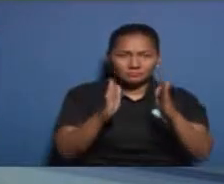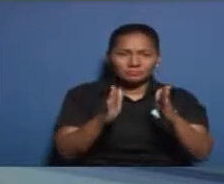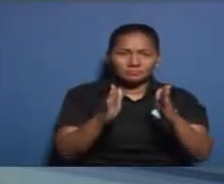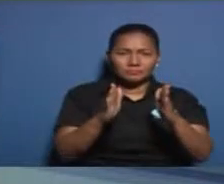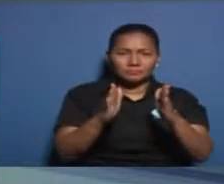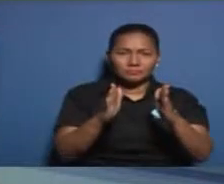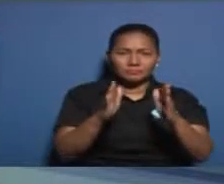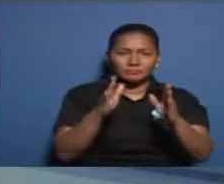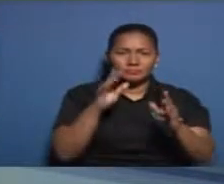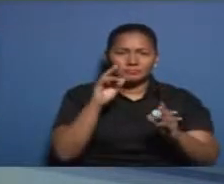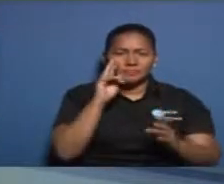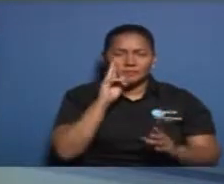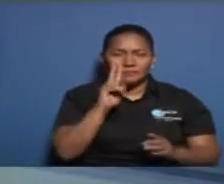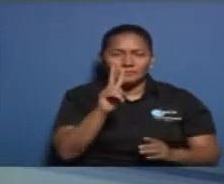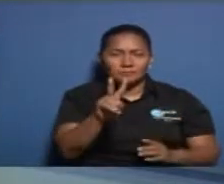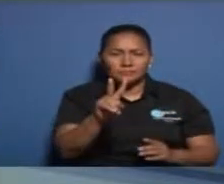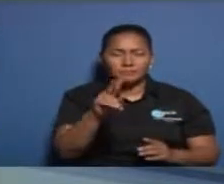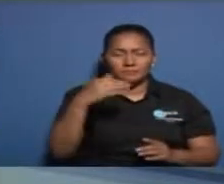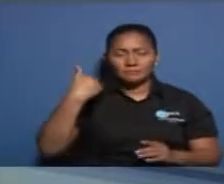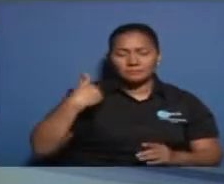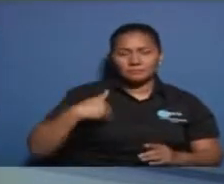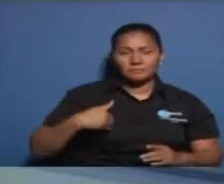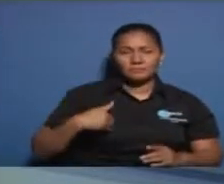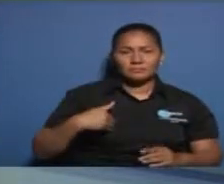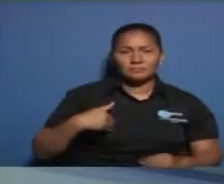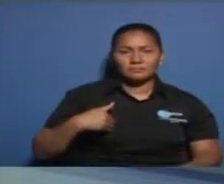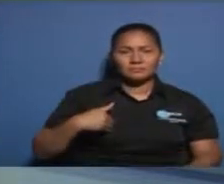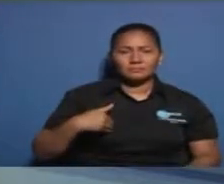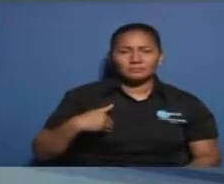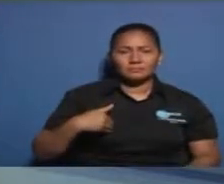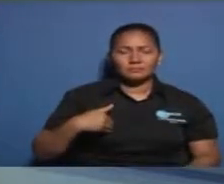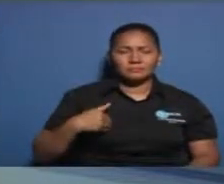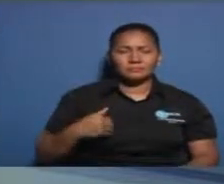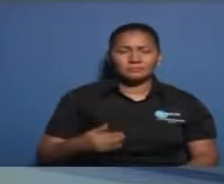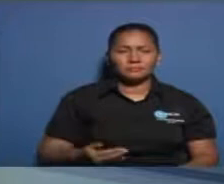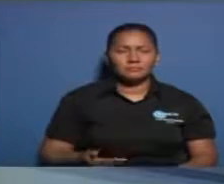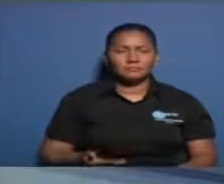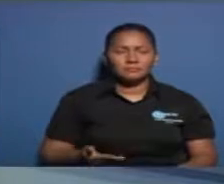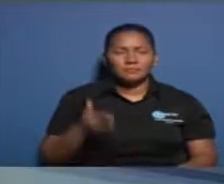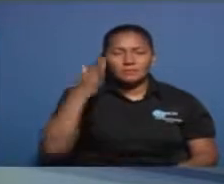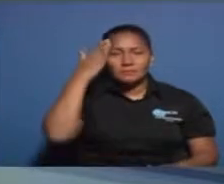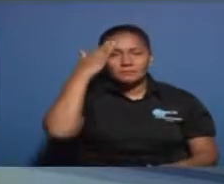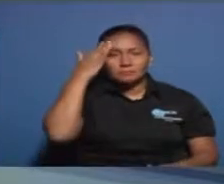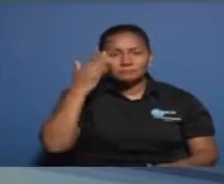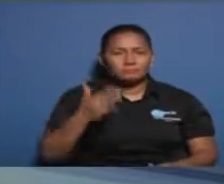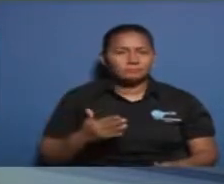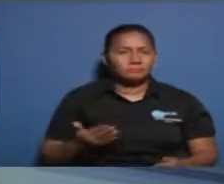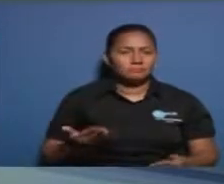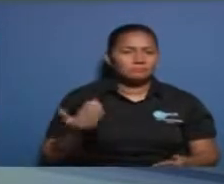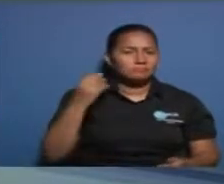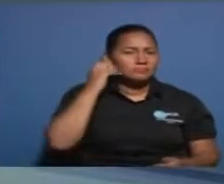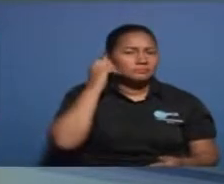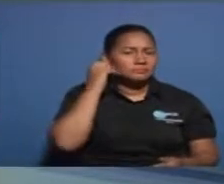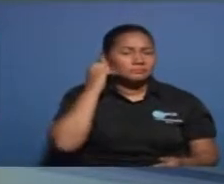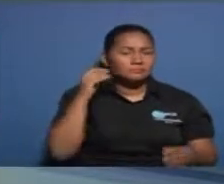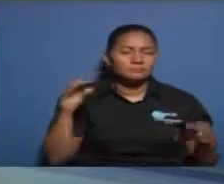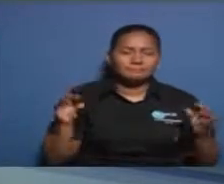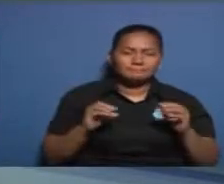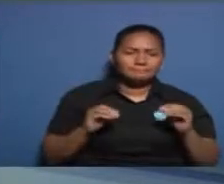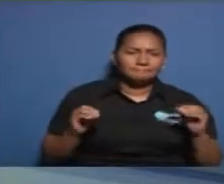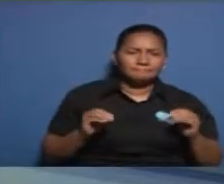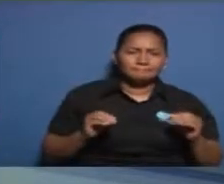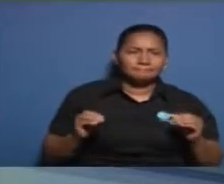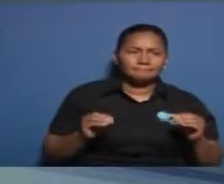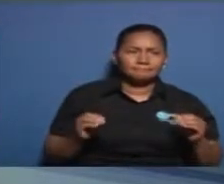el punto de vista masculino él lo que le ocurría a las mujeres lo que pensaban la mujer simplemente no existía ni